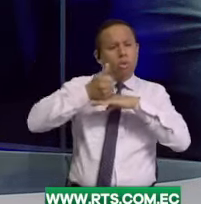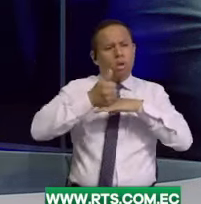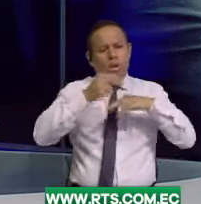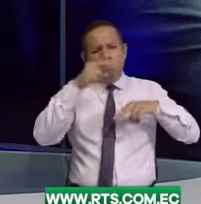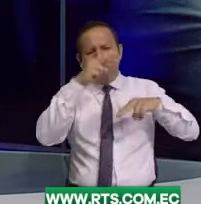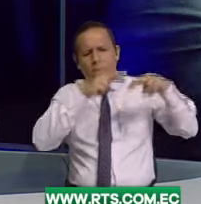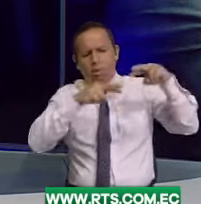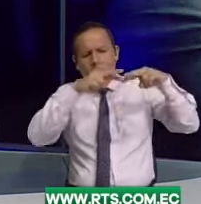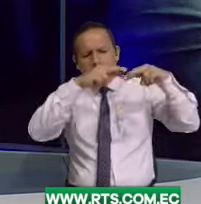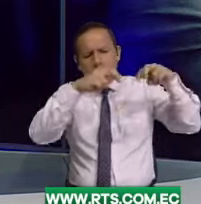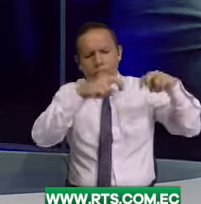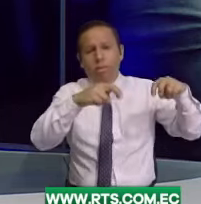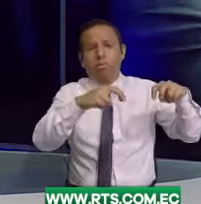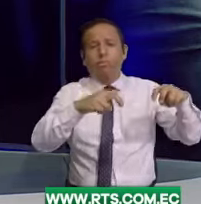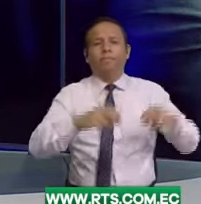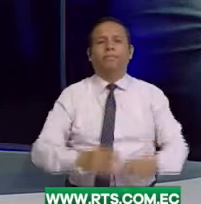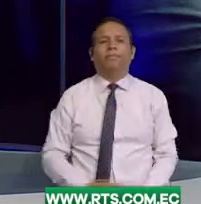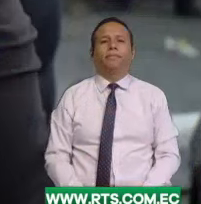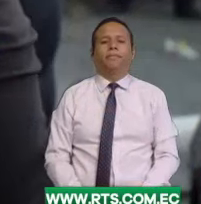hecho.